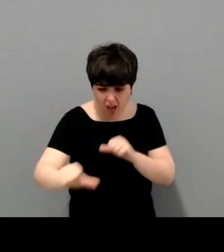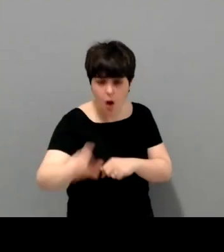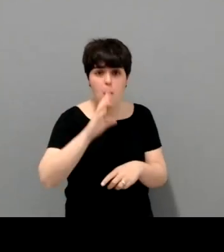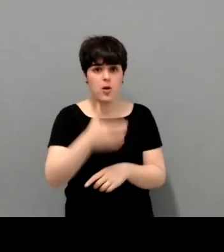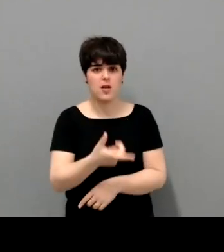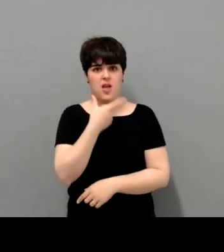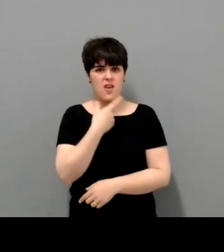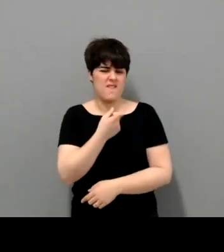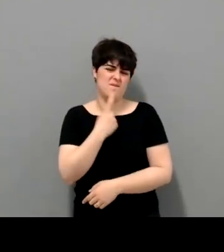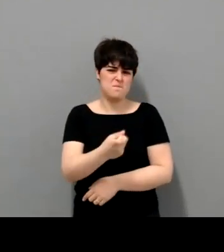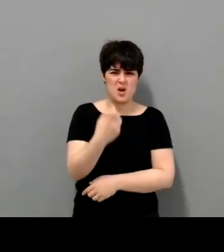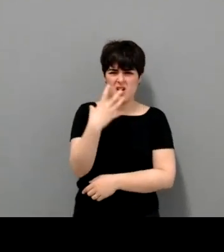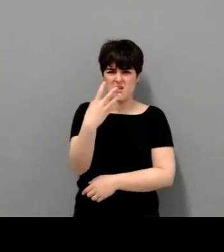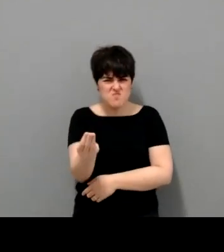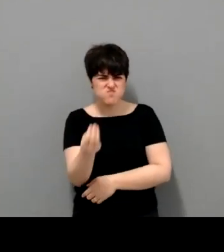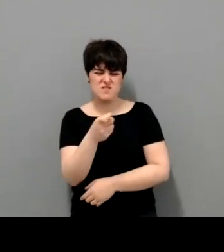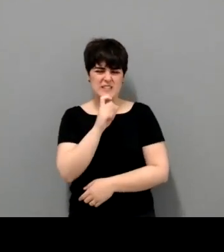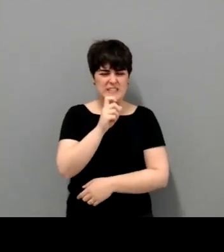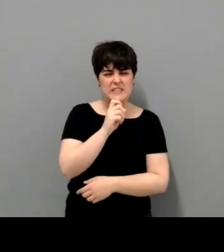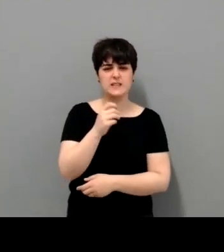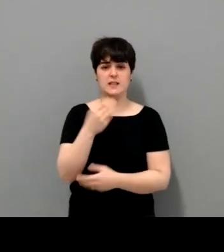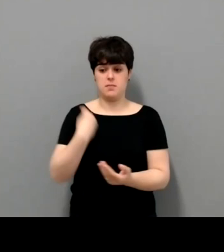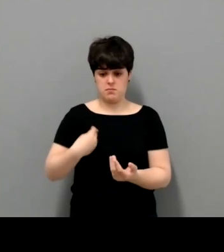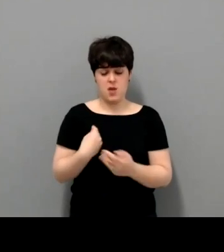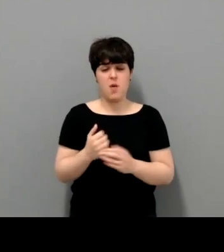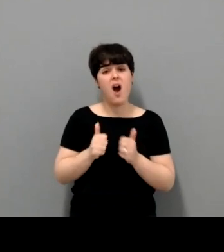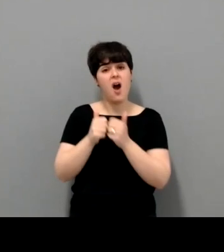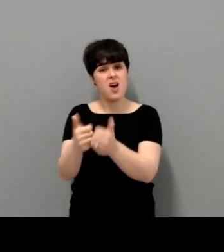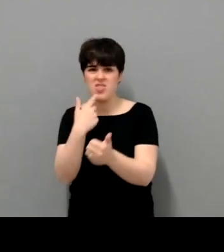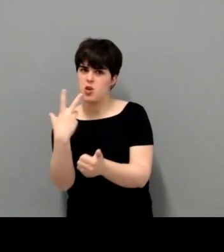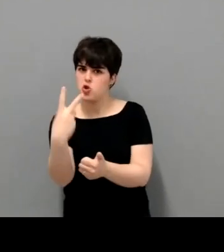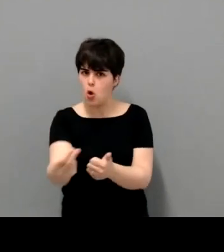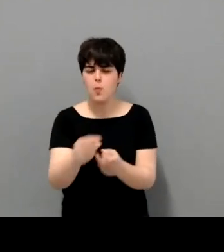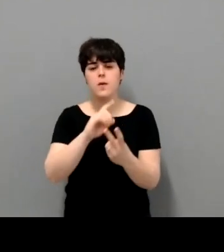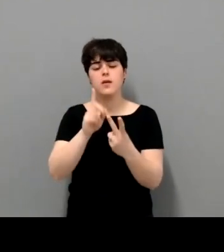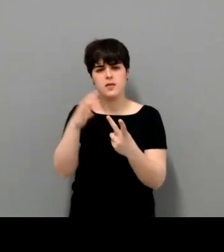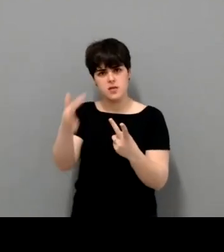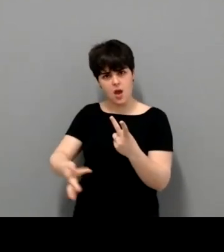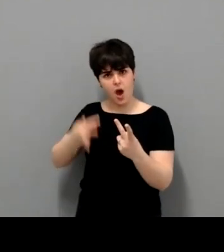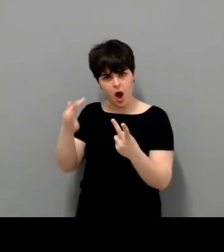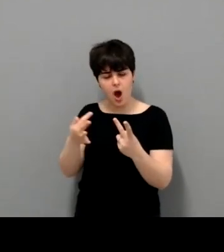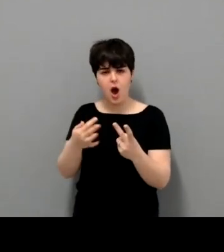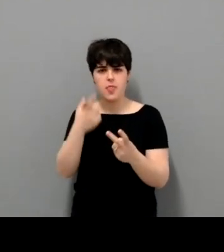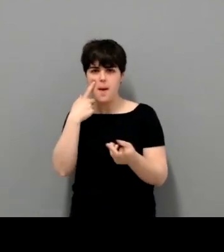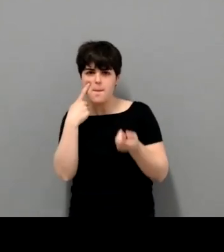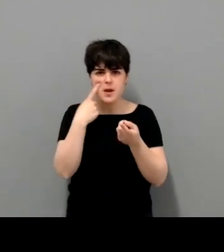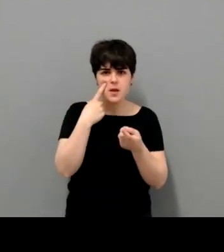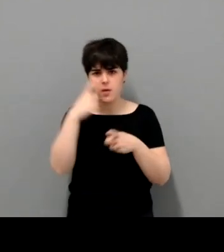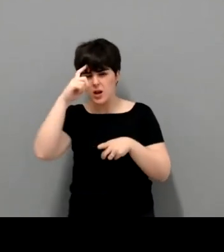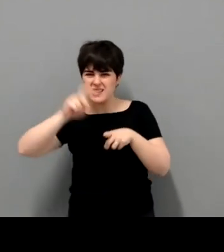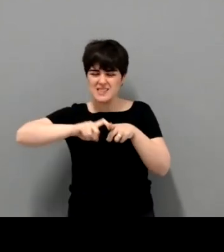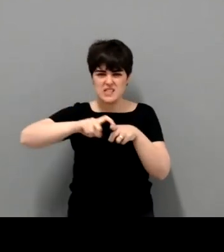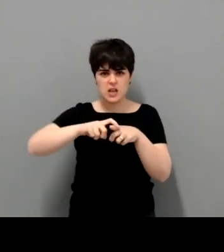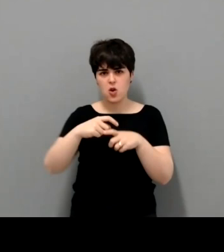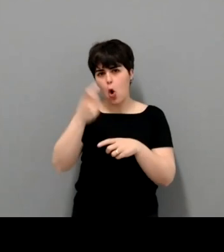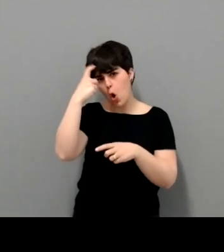comprensión que aportaba. Se denegó el acompañamiento, se denegó una pericial de un neuropsicólogo que le iba